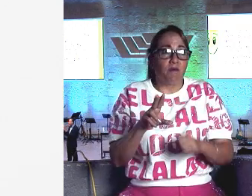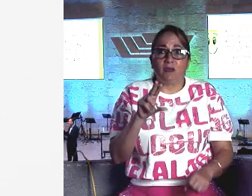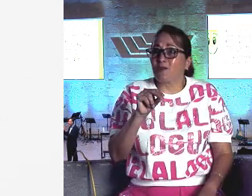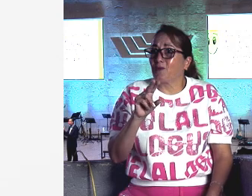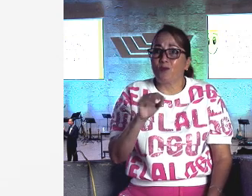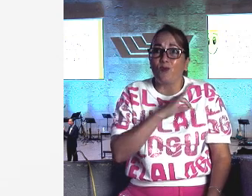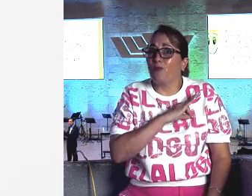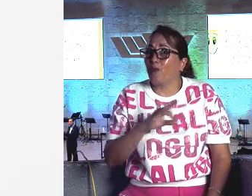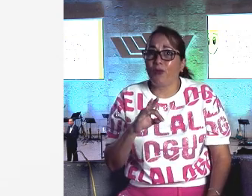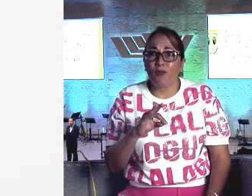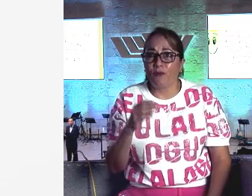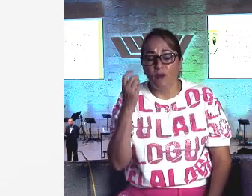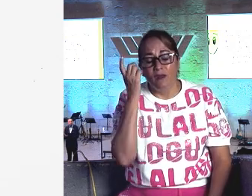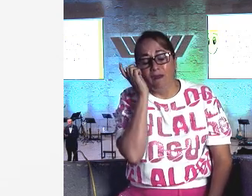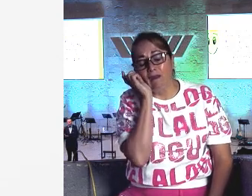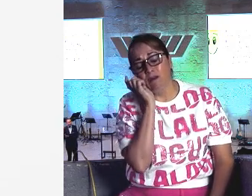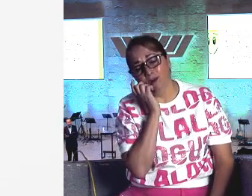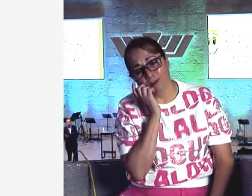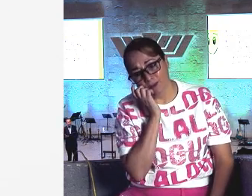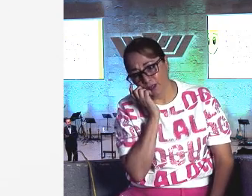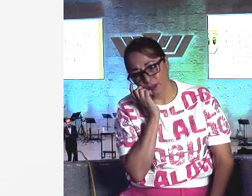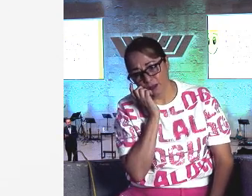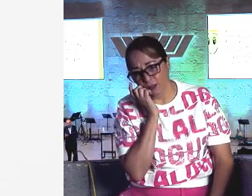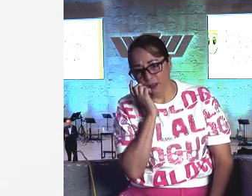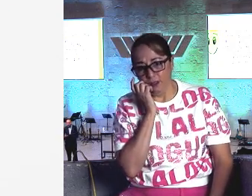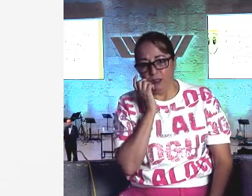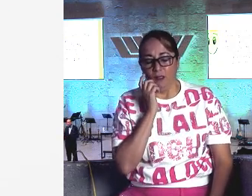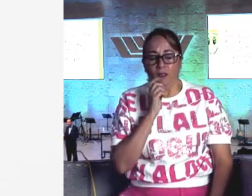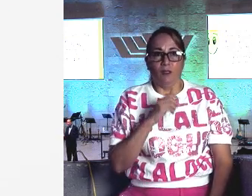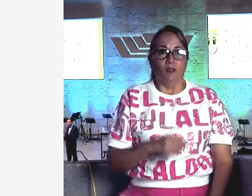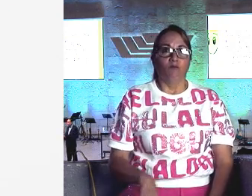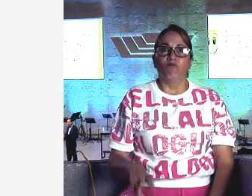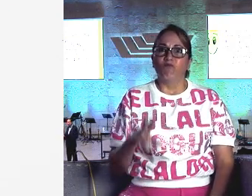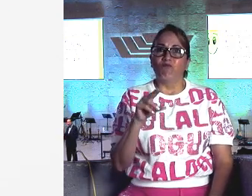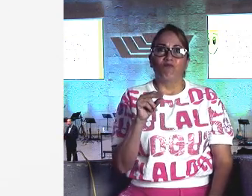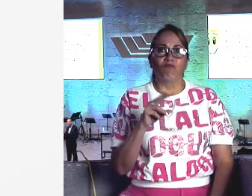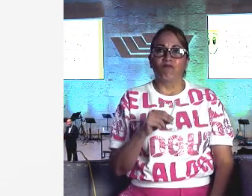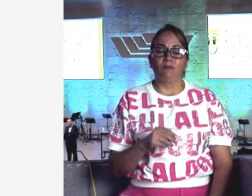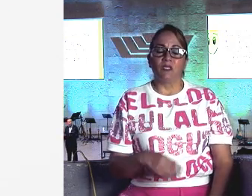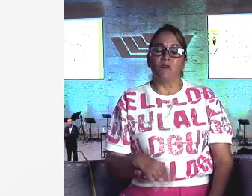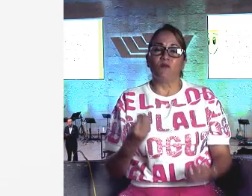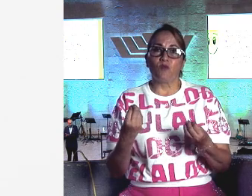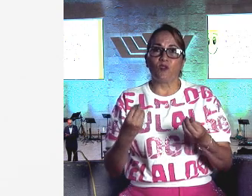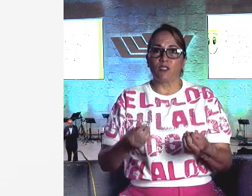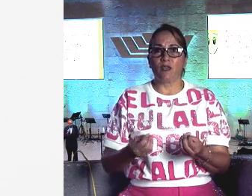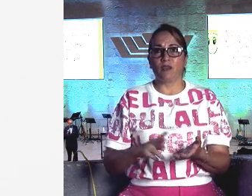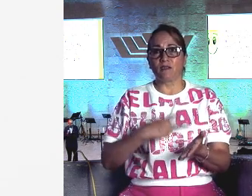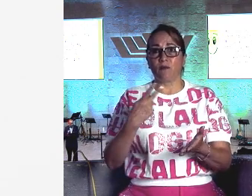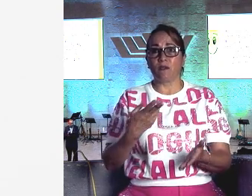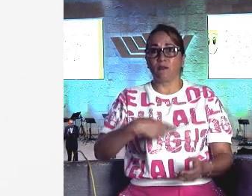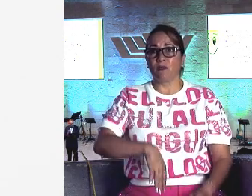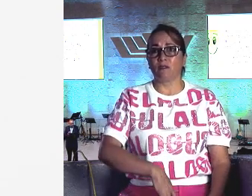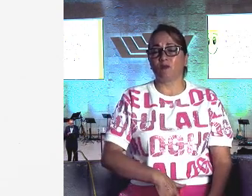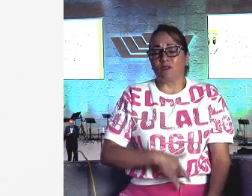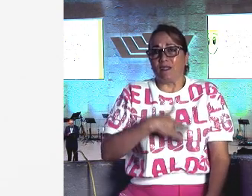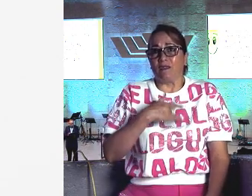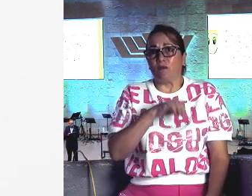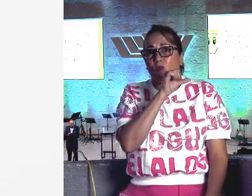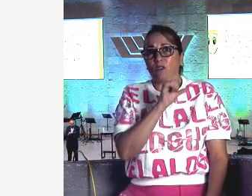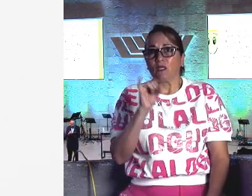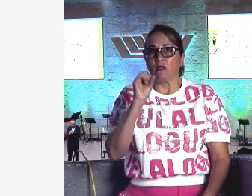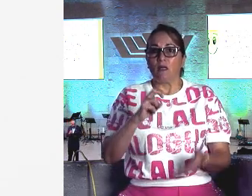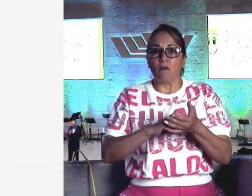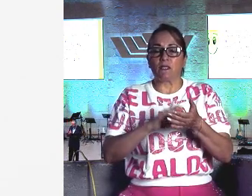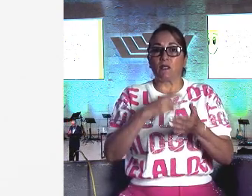tengo paz, no me puedo concentrar. Y a lo mejor muchas veces tú te has sentido así con tus problemas. Y luego el versículo 4